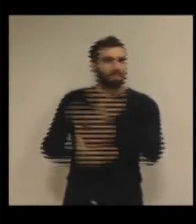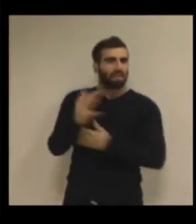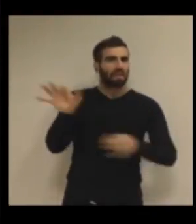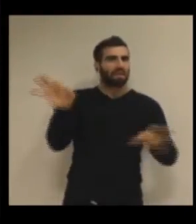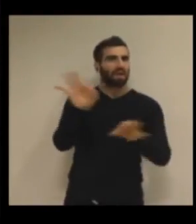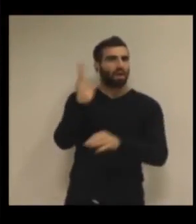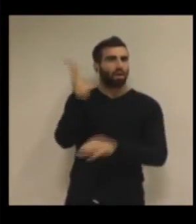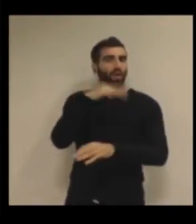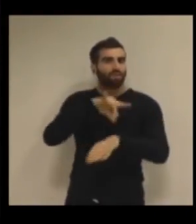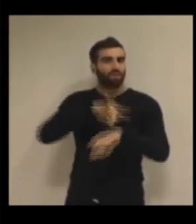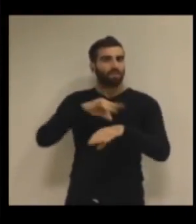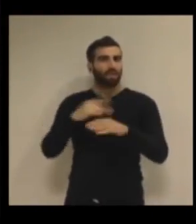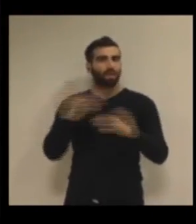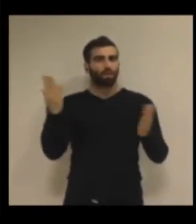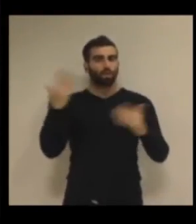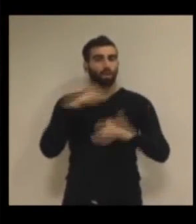trámites.